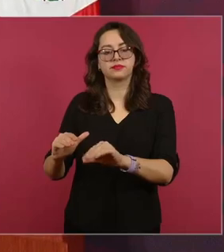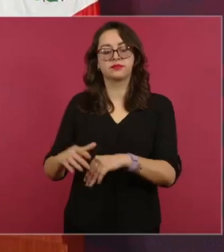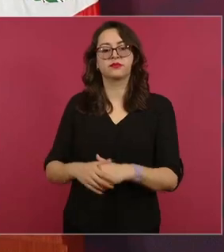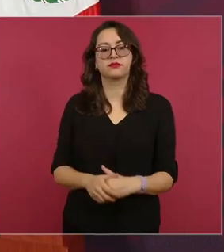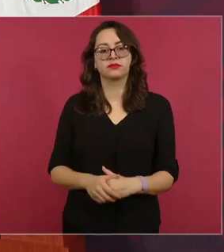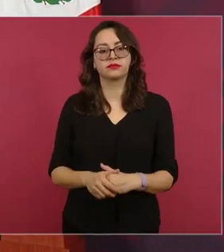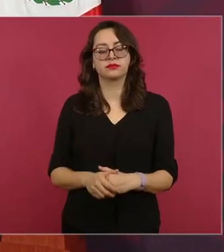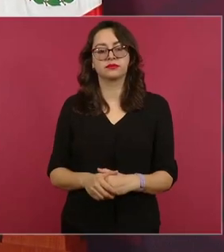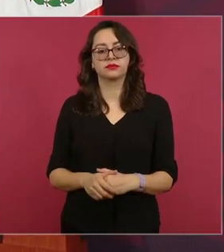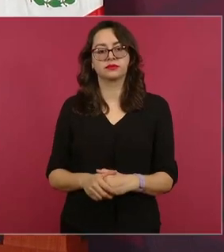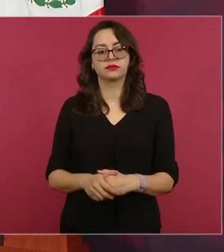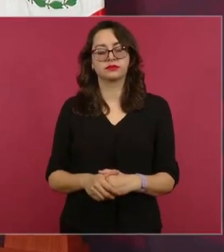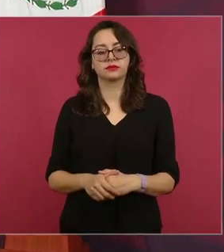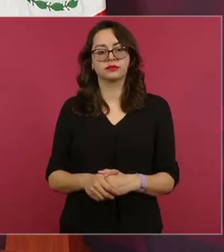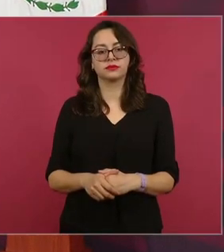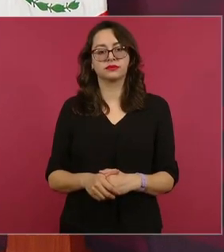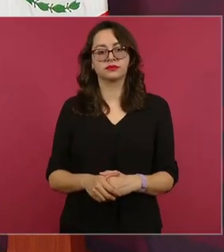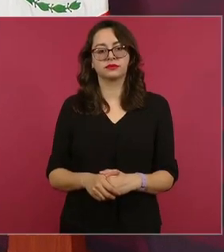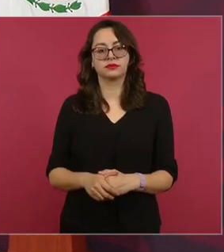Cuando México